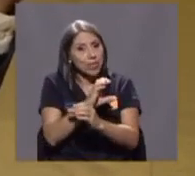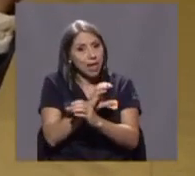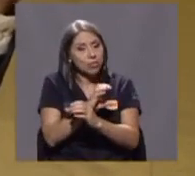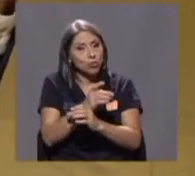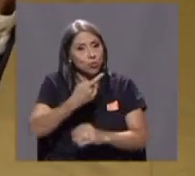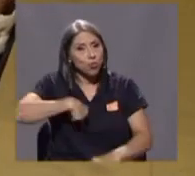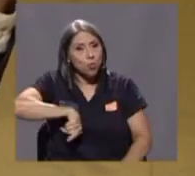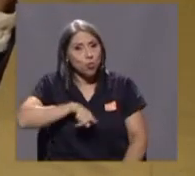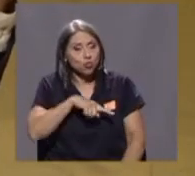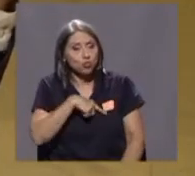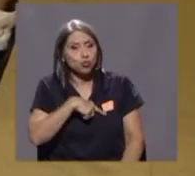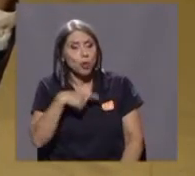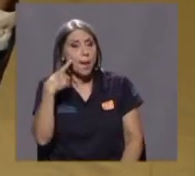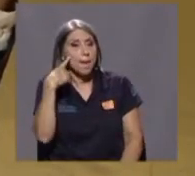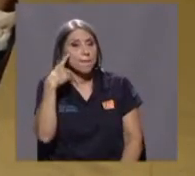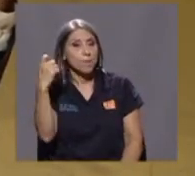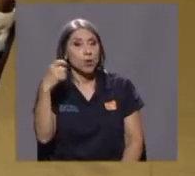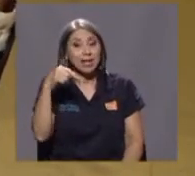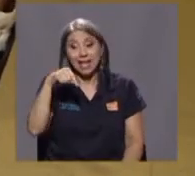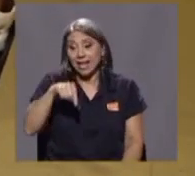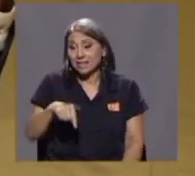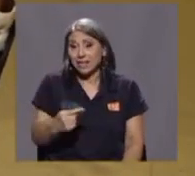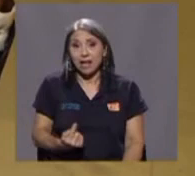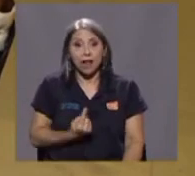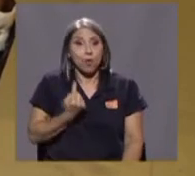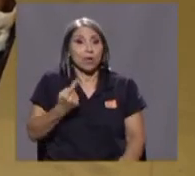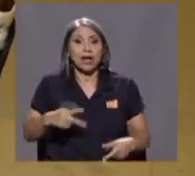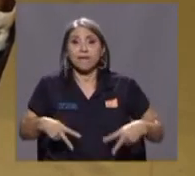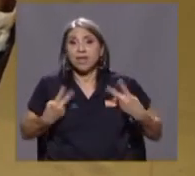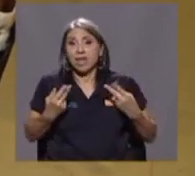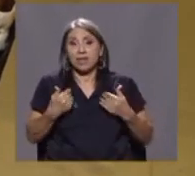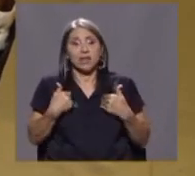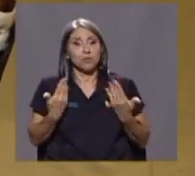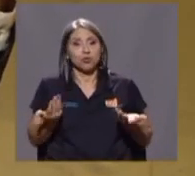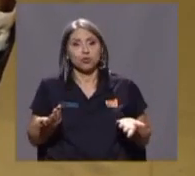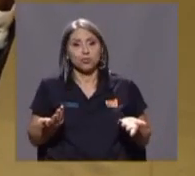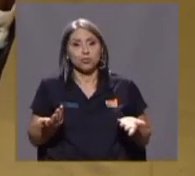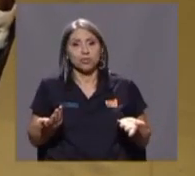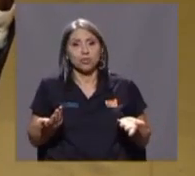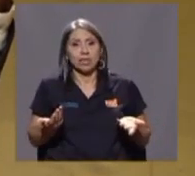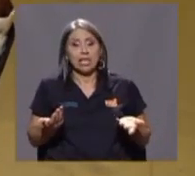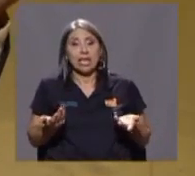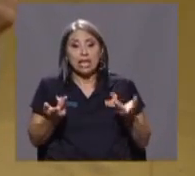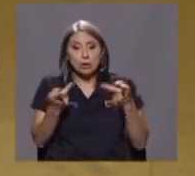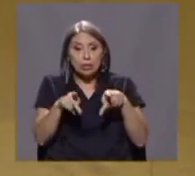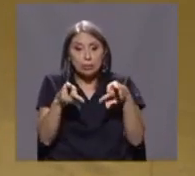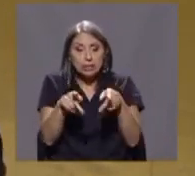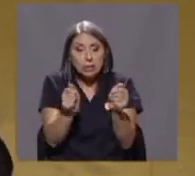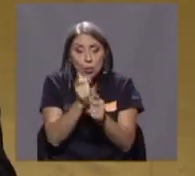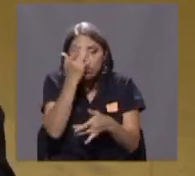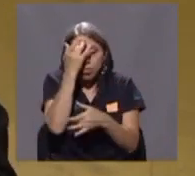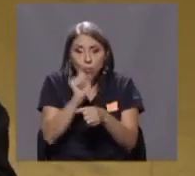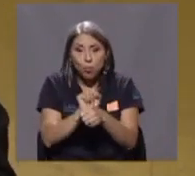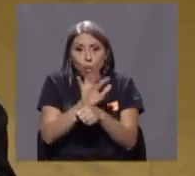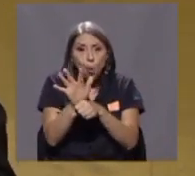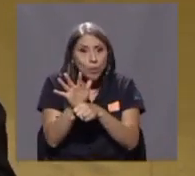porque esta es la única vida que tenemos, y las secuencias del COVID no son,